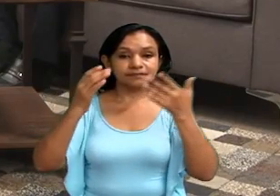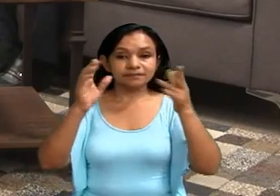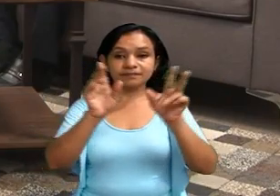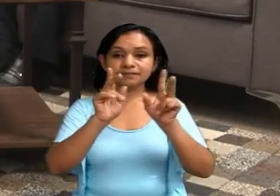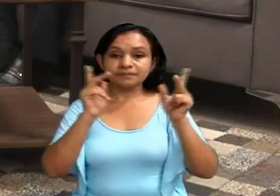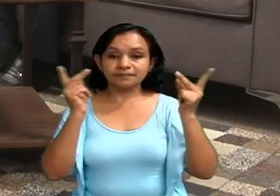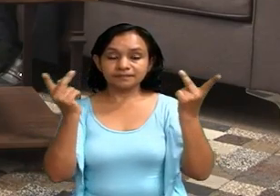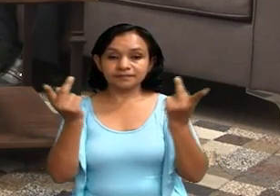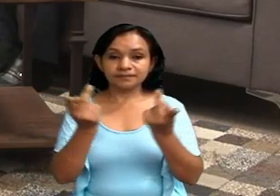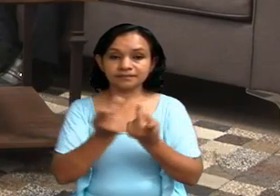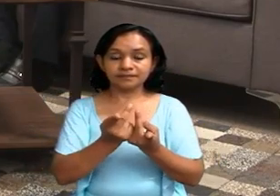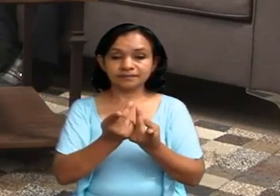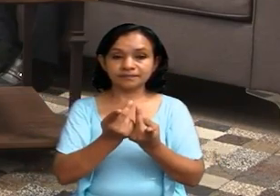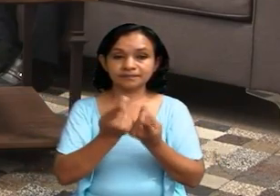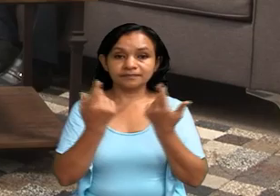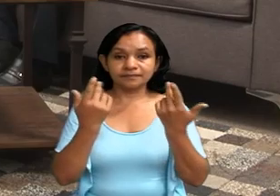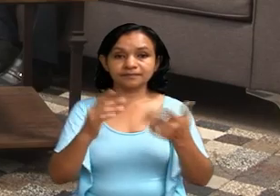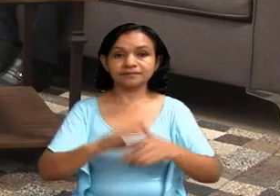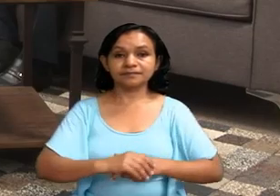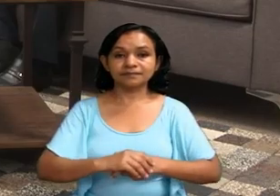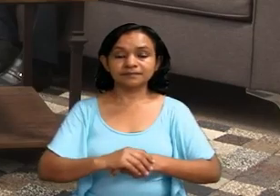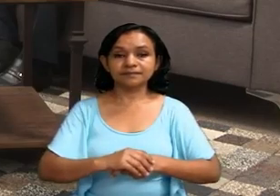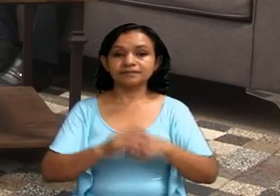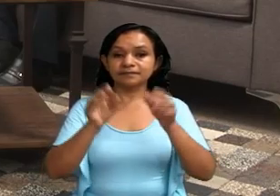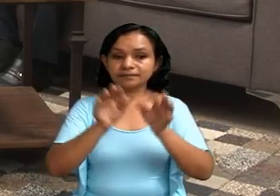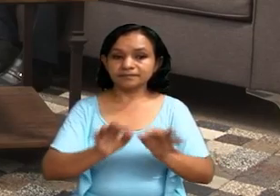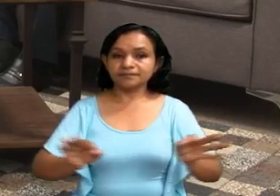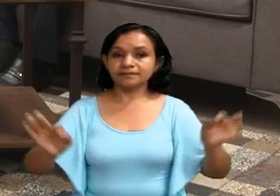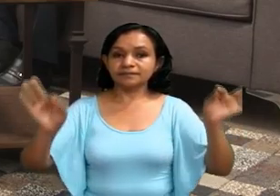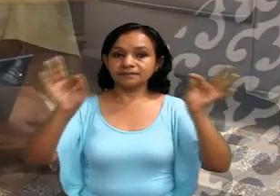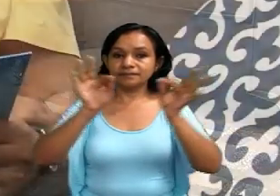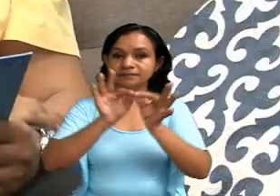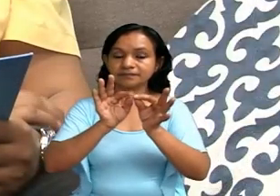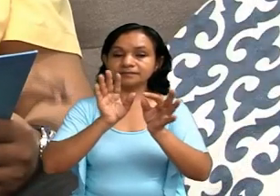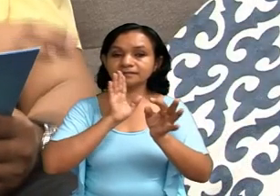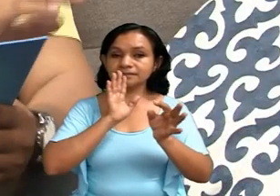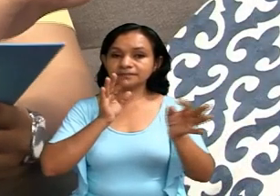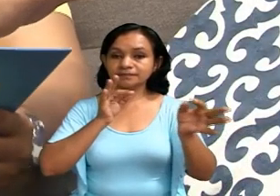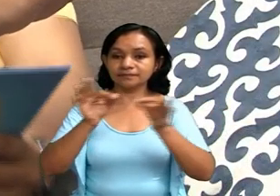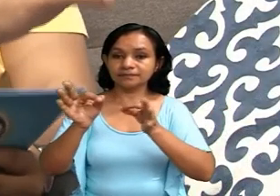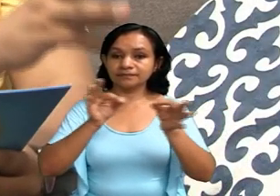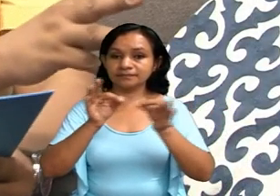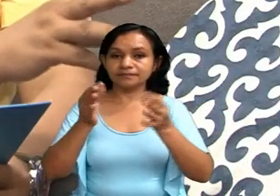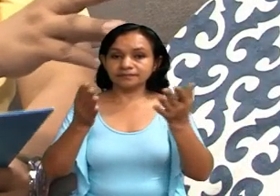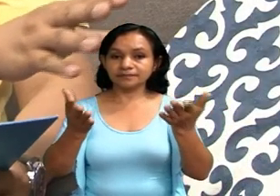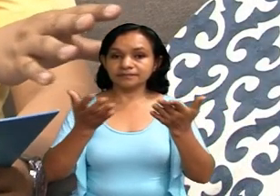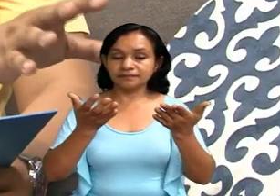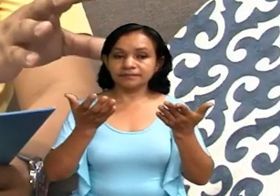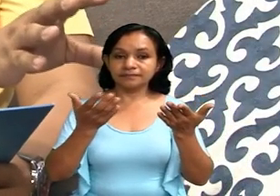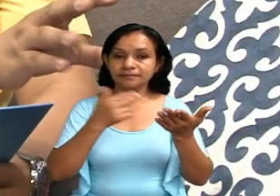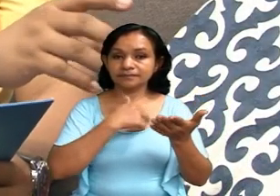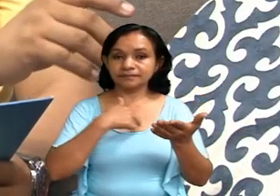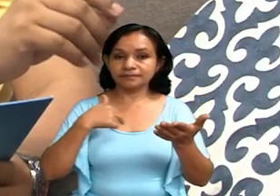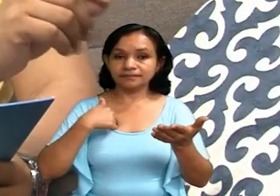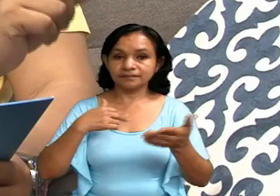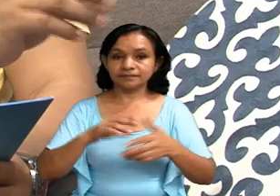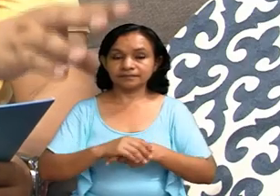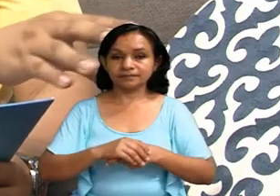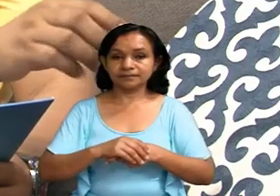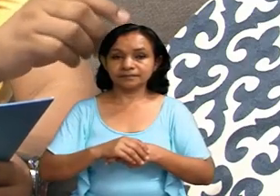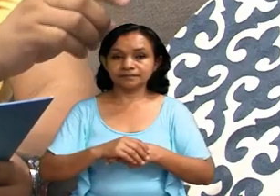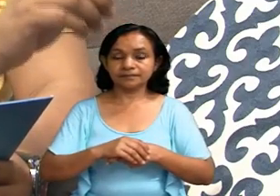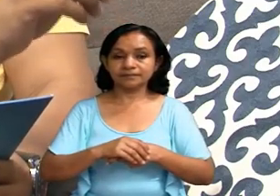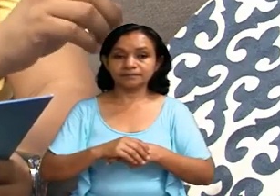pueblo en la recreación y el entretenimiento. Y muy importante también esos eventos que usted menciona, y quisiera hacer